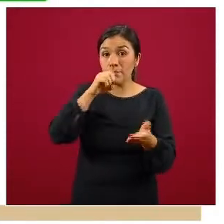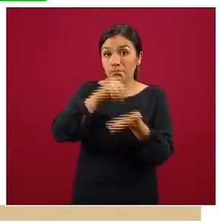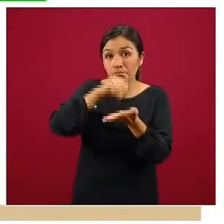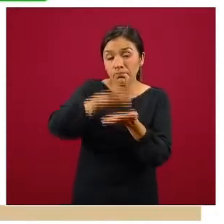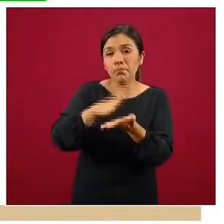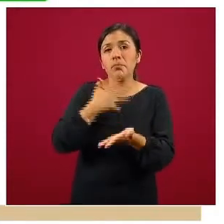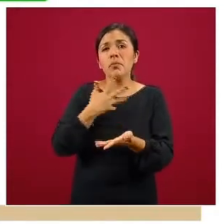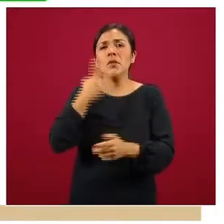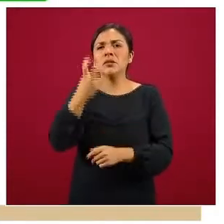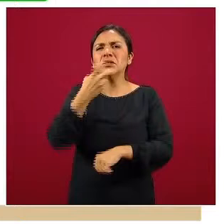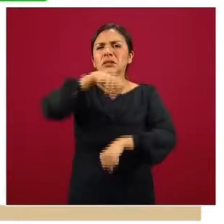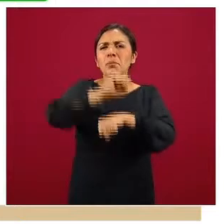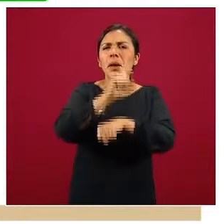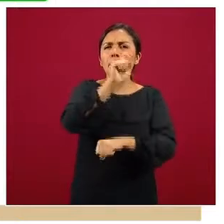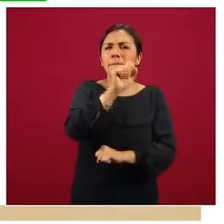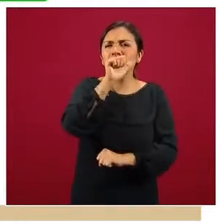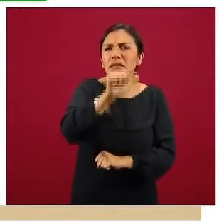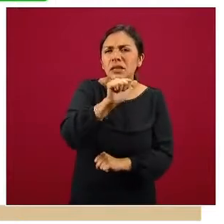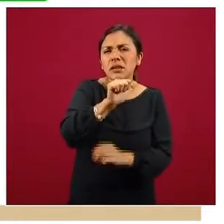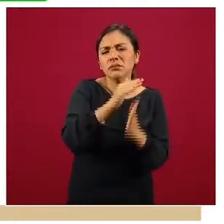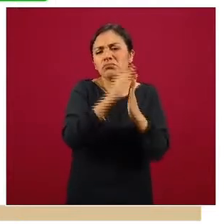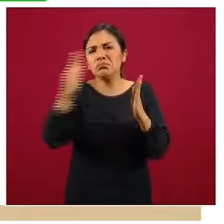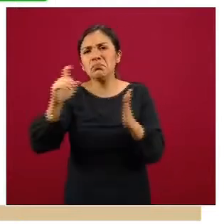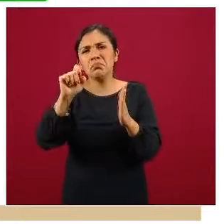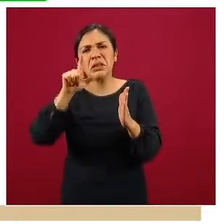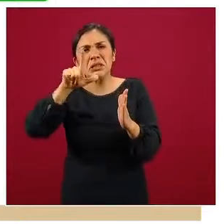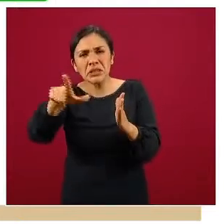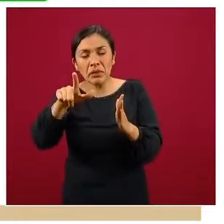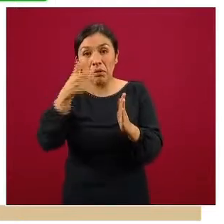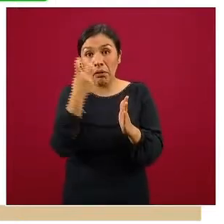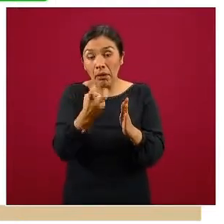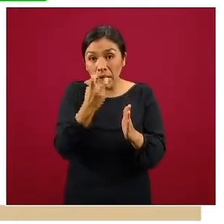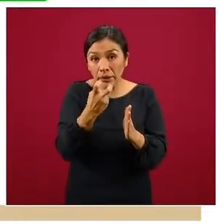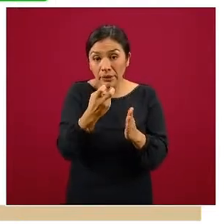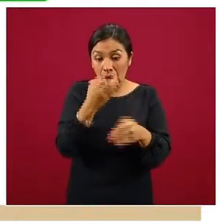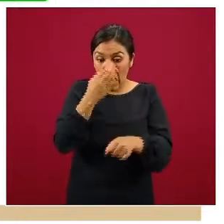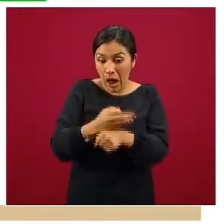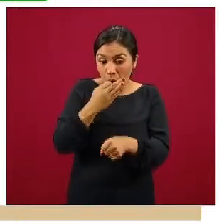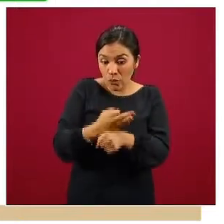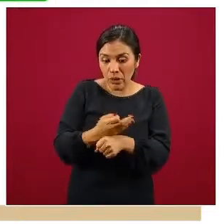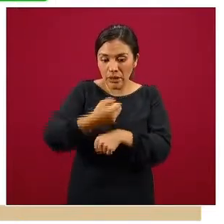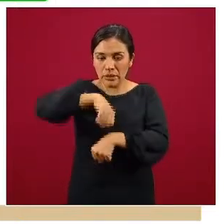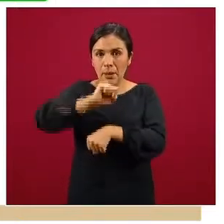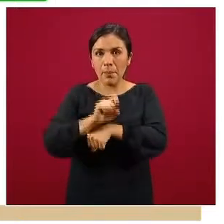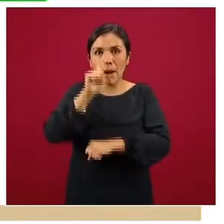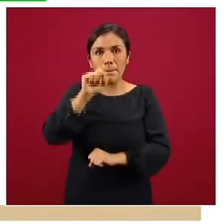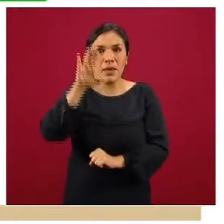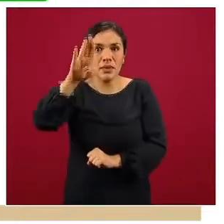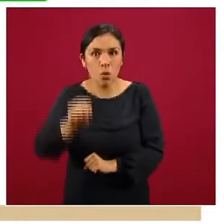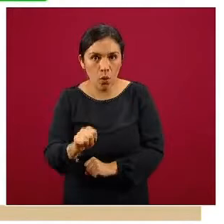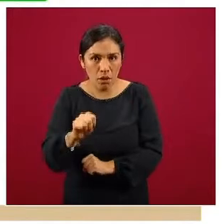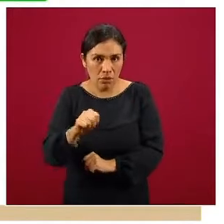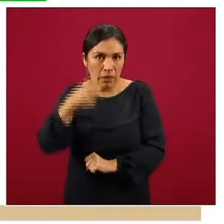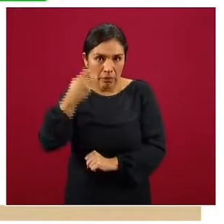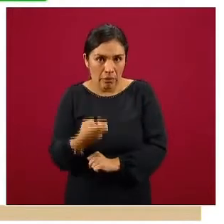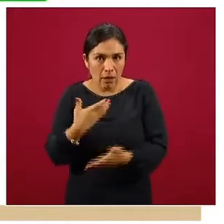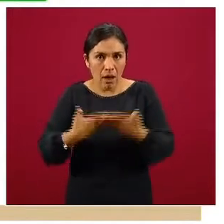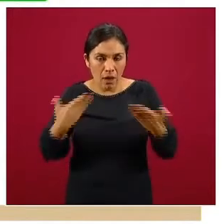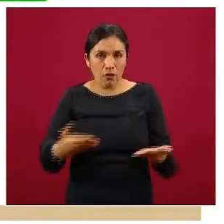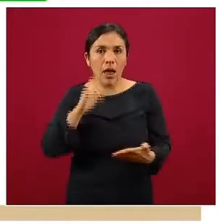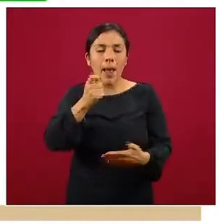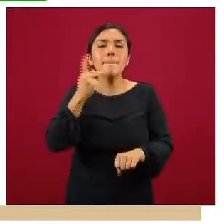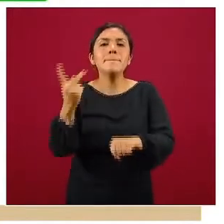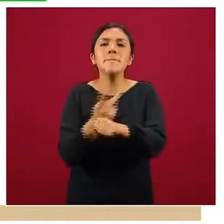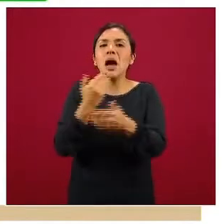documentado, que es entre la semana 26 y la 27, en este momento estamos en la semana 29, es decir, esto es